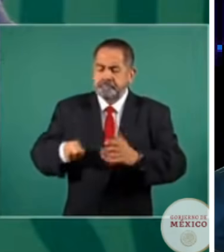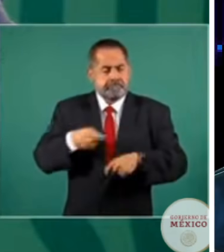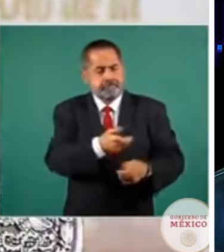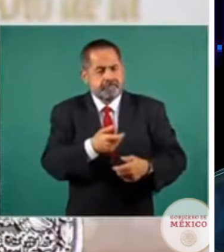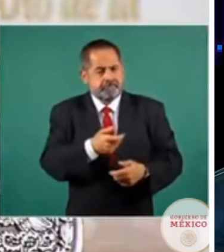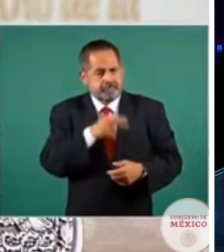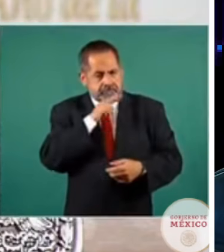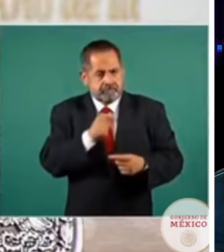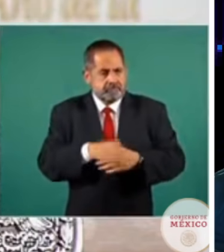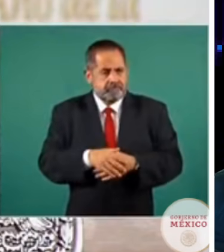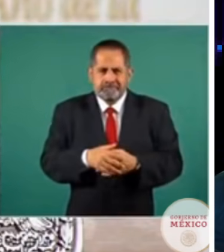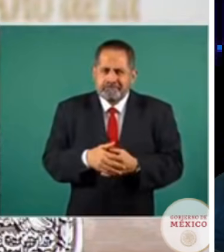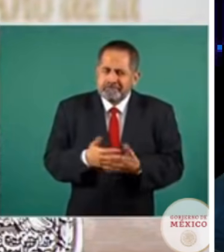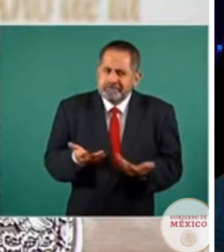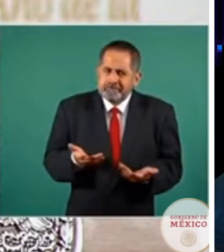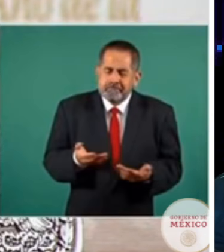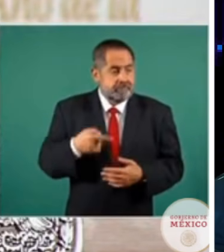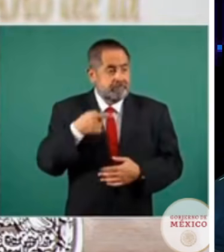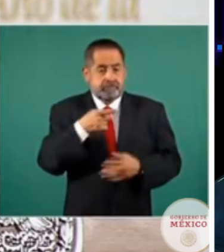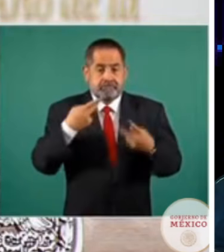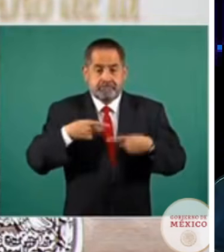va a estar una persona